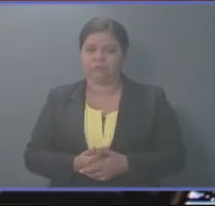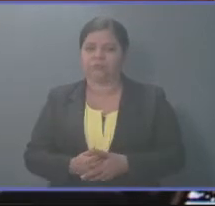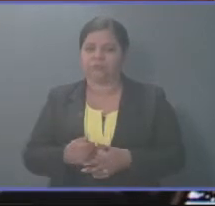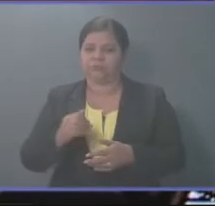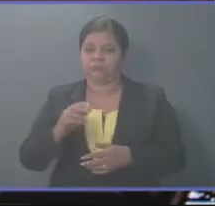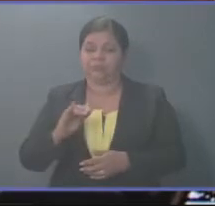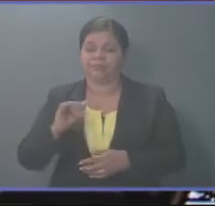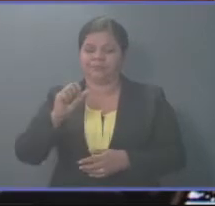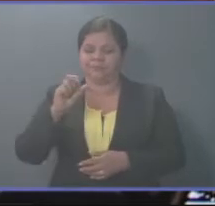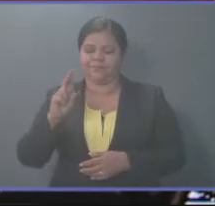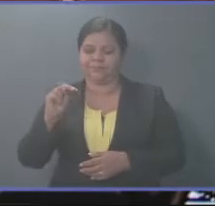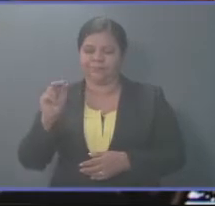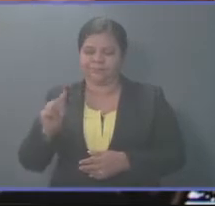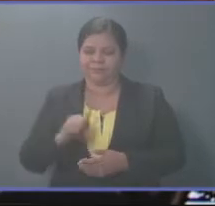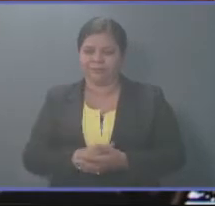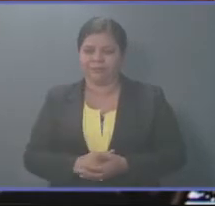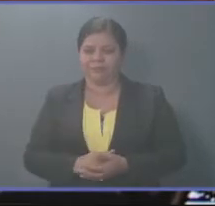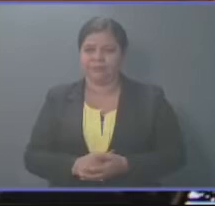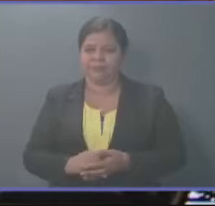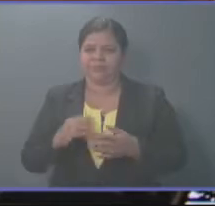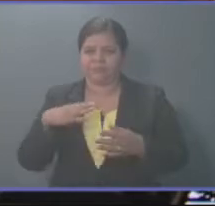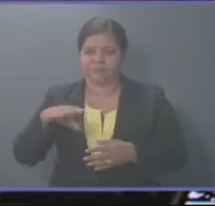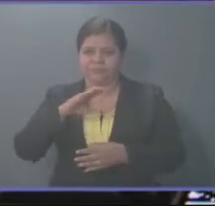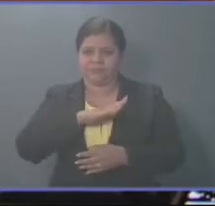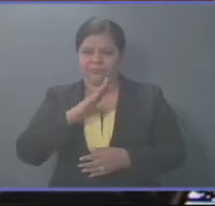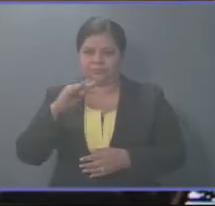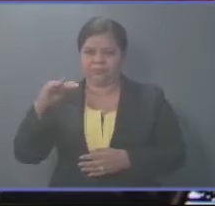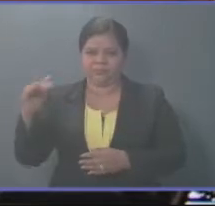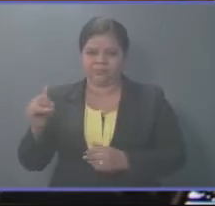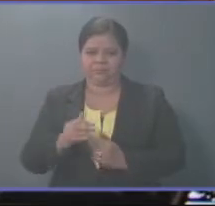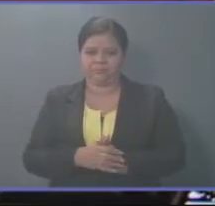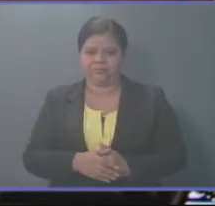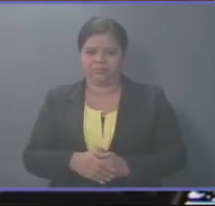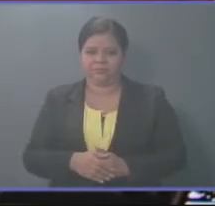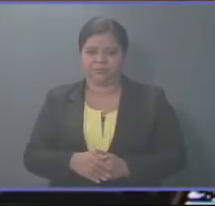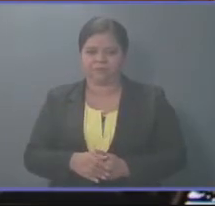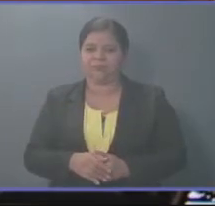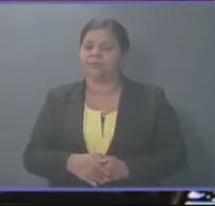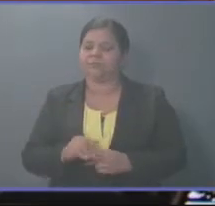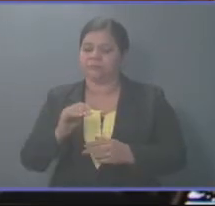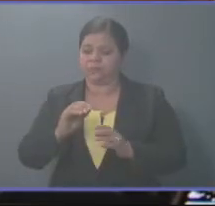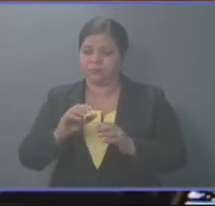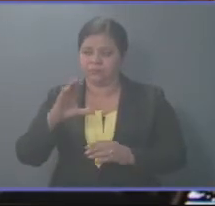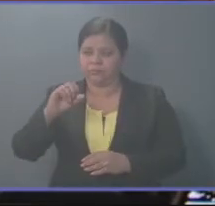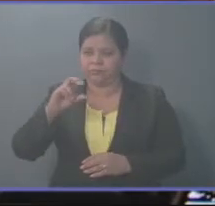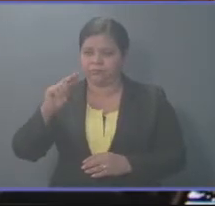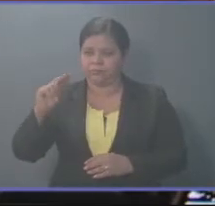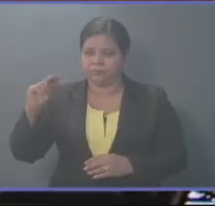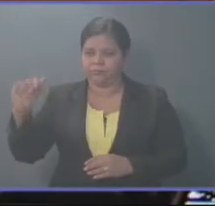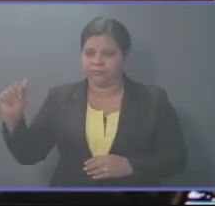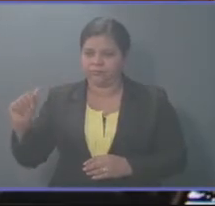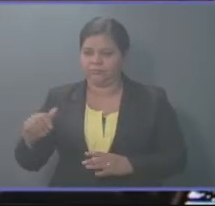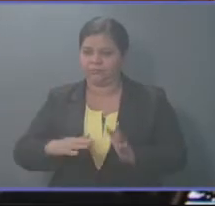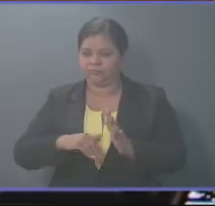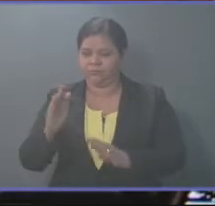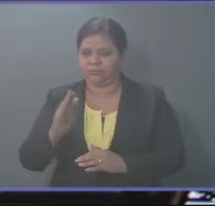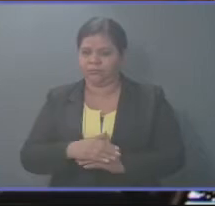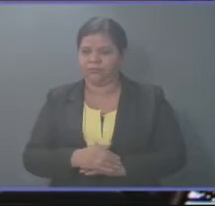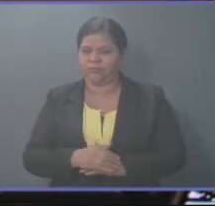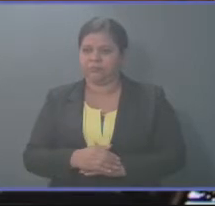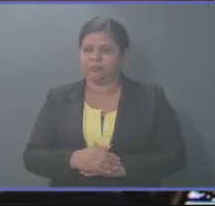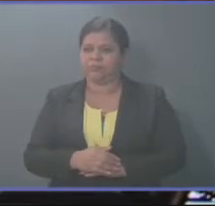ISNA, del Consejo Nacional de la Niñez y de la Adolescencia, CONA, y de la Unidad